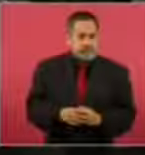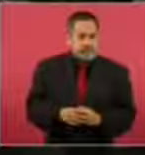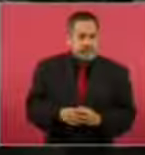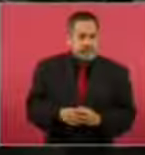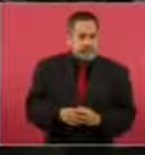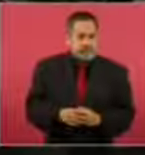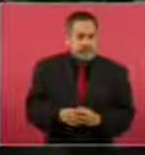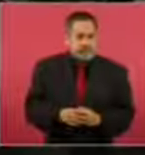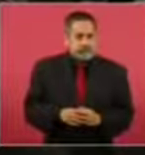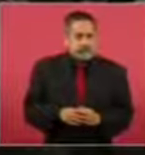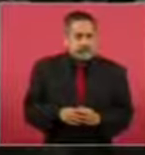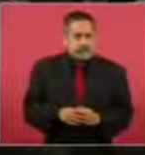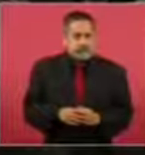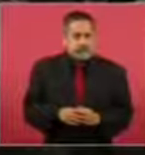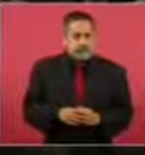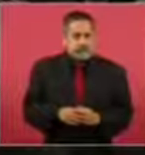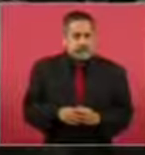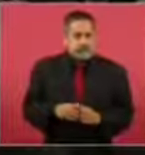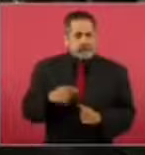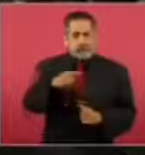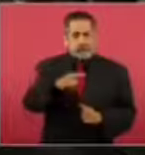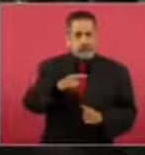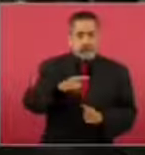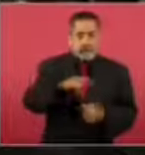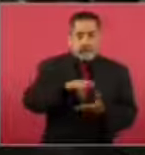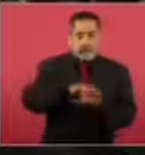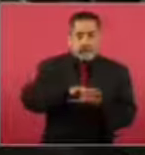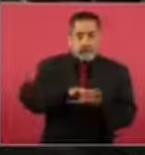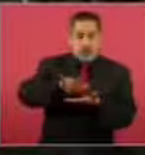ya había salido de plataforma el avión